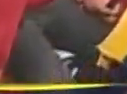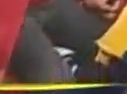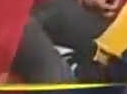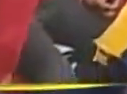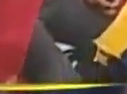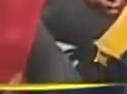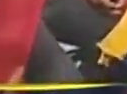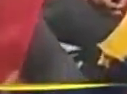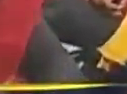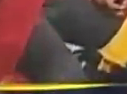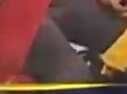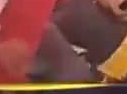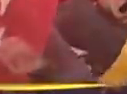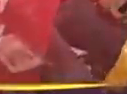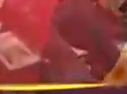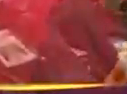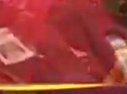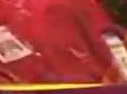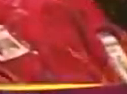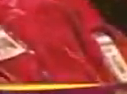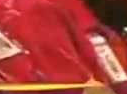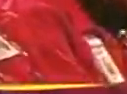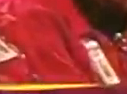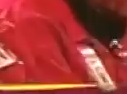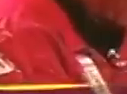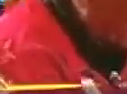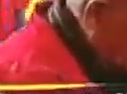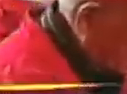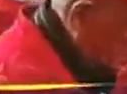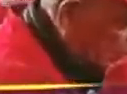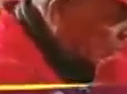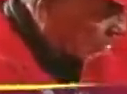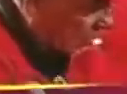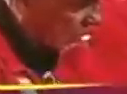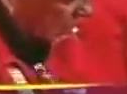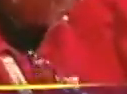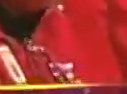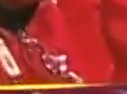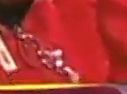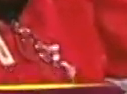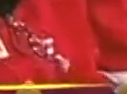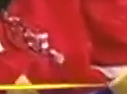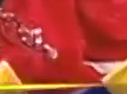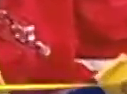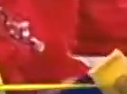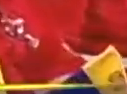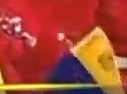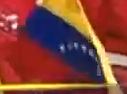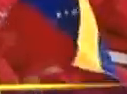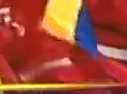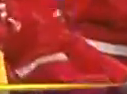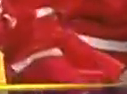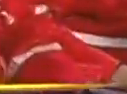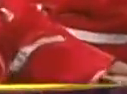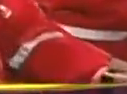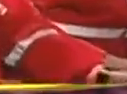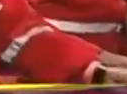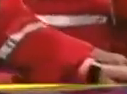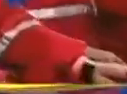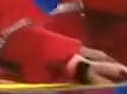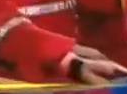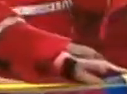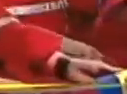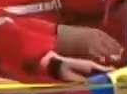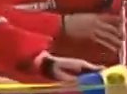justamente 20 años con este paro petrolero, y que en la actualidad vemos las medidas coercitivas unilaterales que han sido